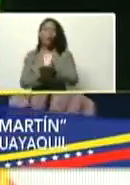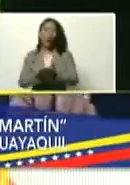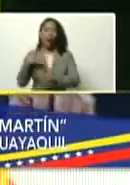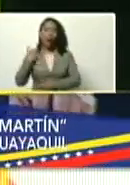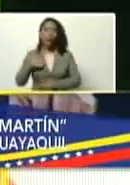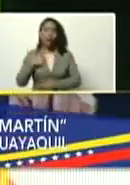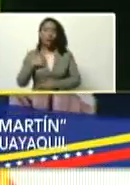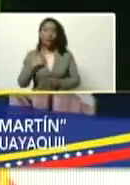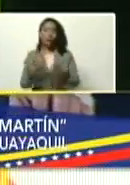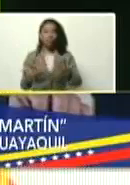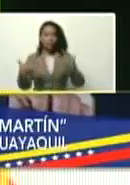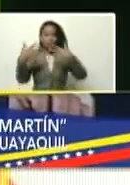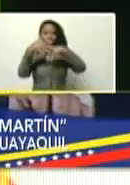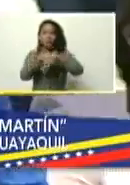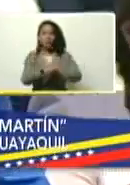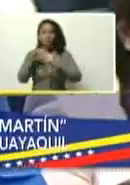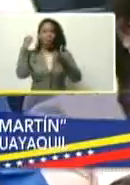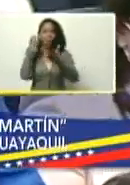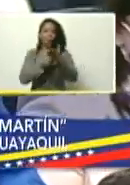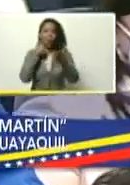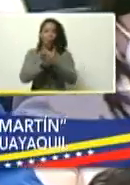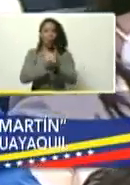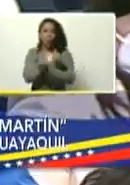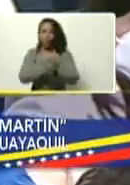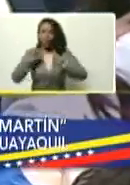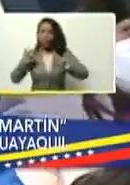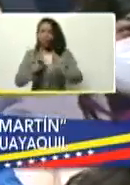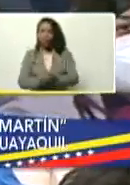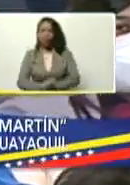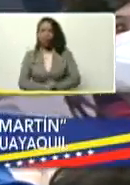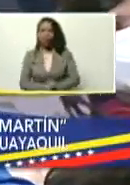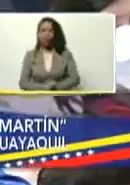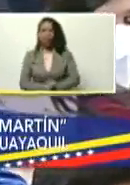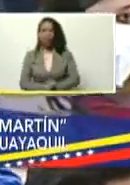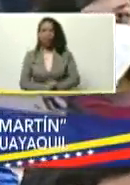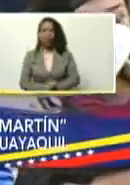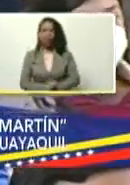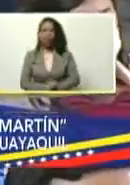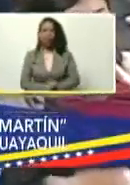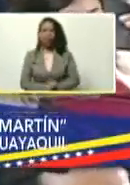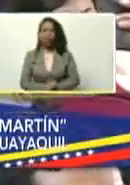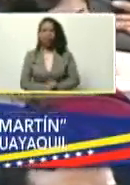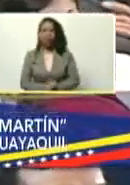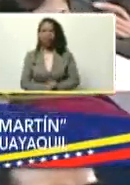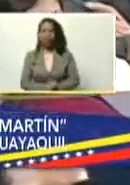Argentina e incorporarse a las luchas independentistas. Y